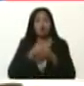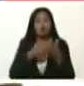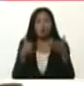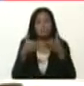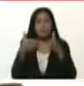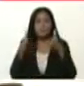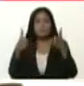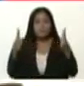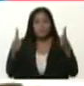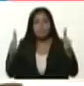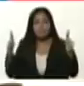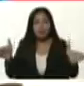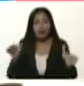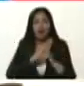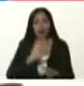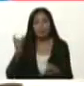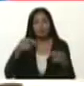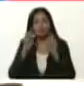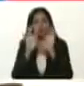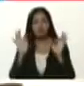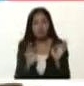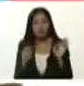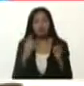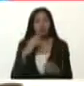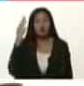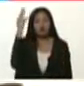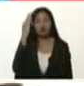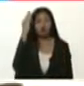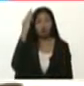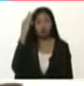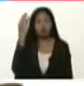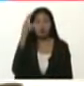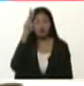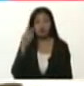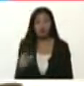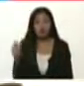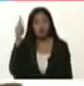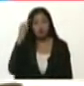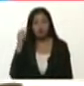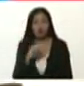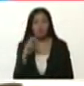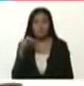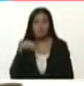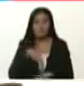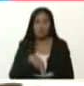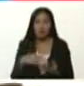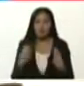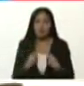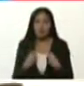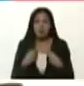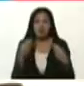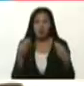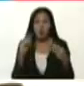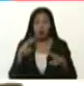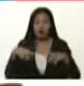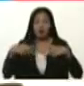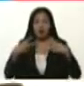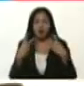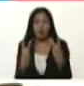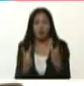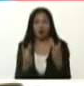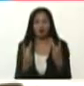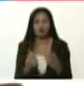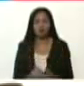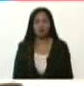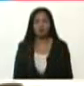uno y a la patria. Y estoy consciente de que todos los días que me levanto en mi vida hay que renovar